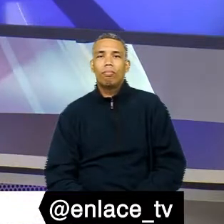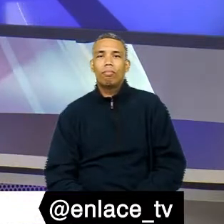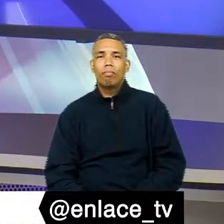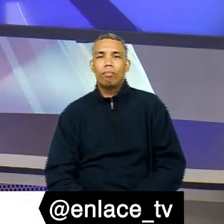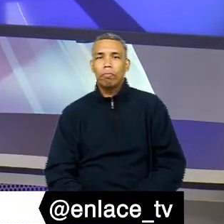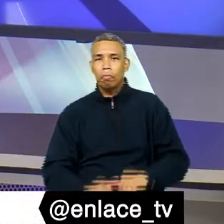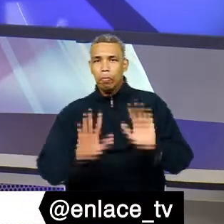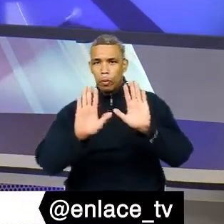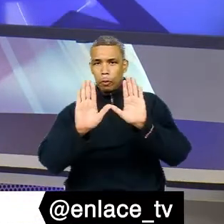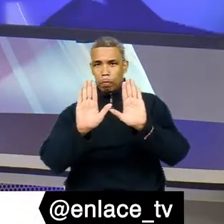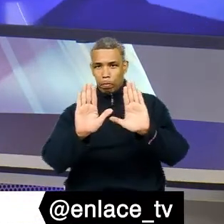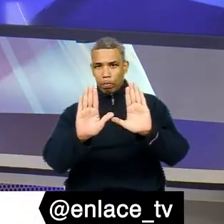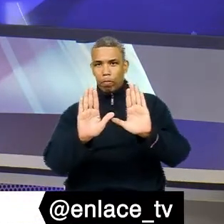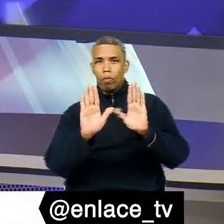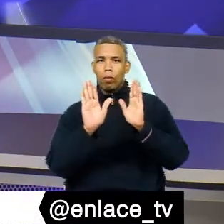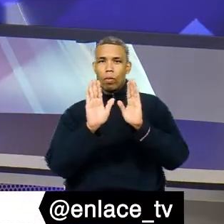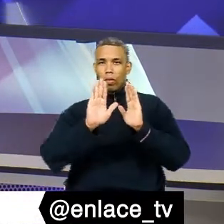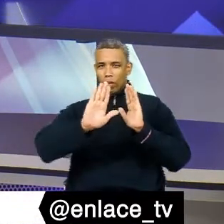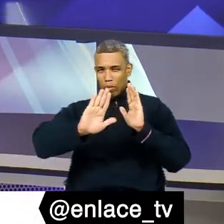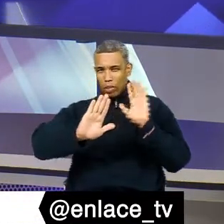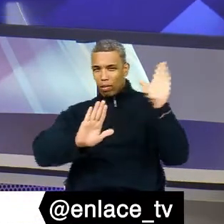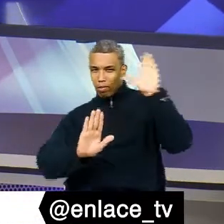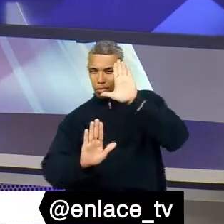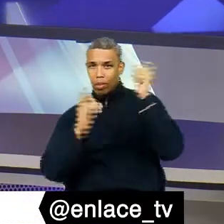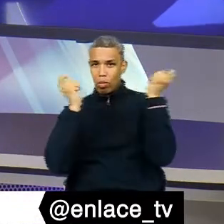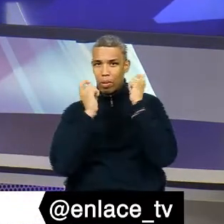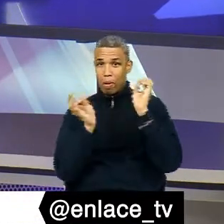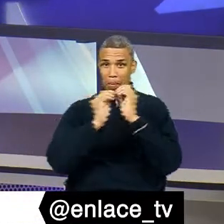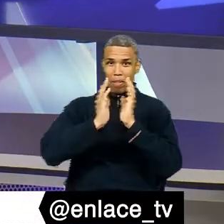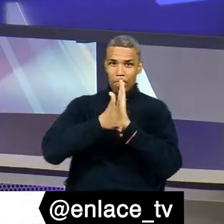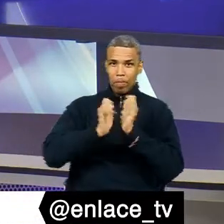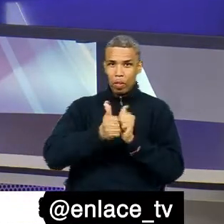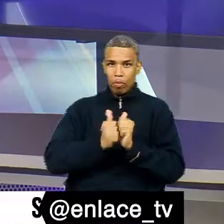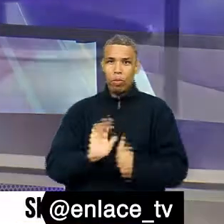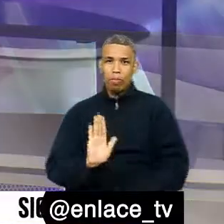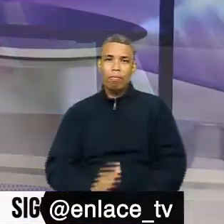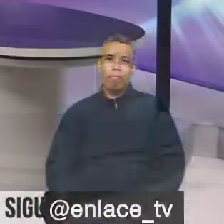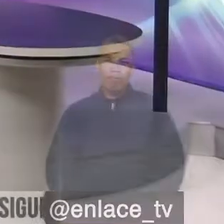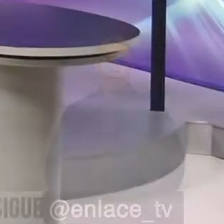Momento de hacer una pausa y al regresar, información deportiva en Enlace Noticias.